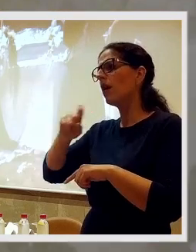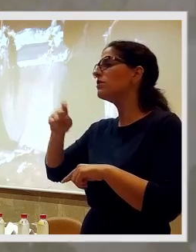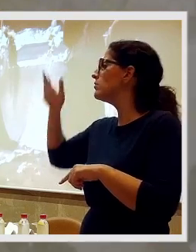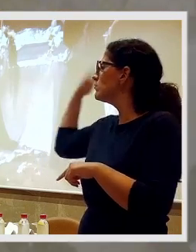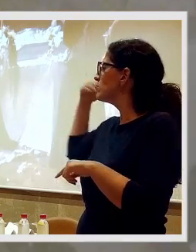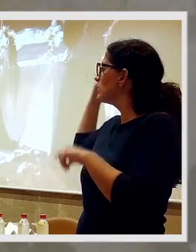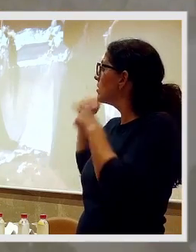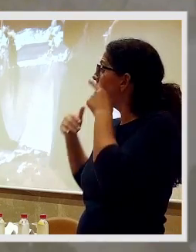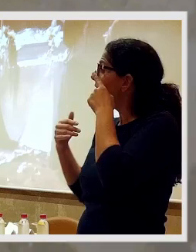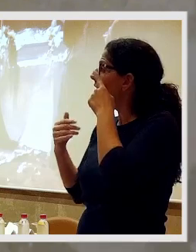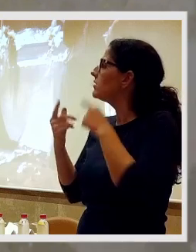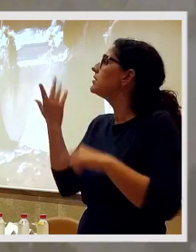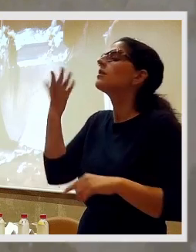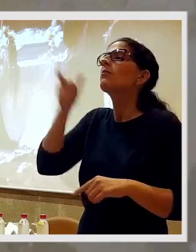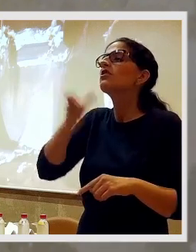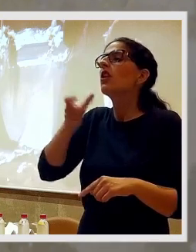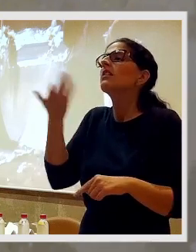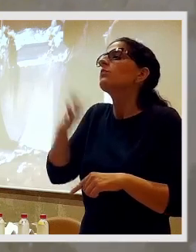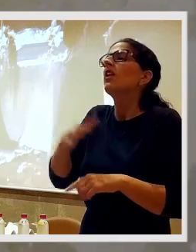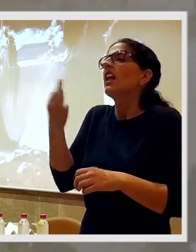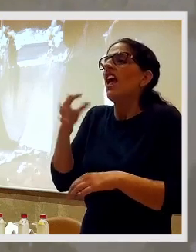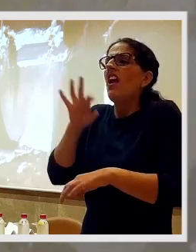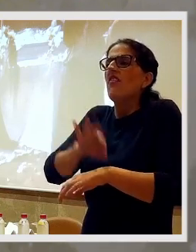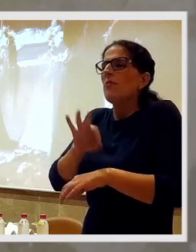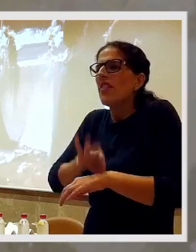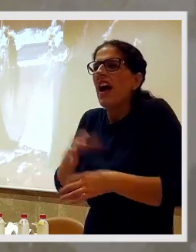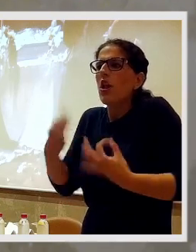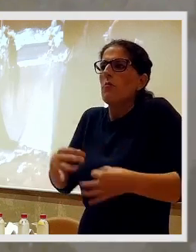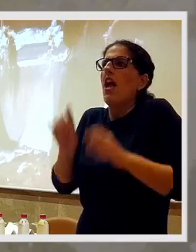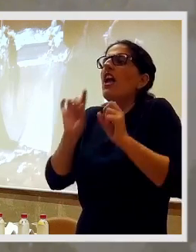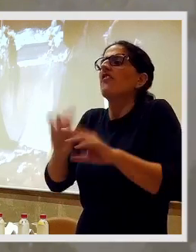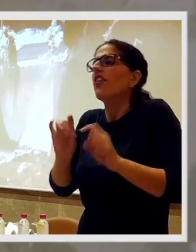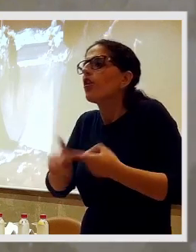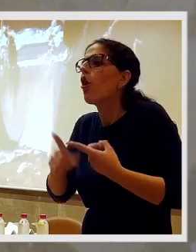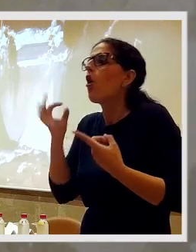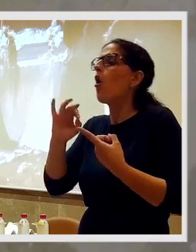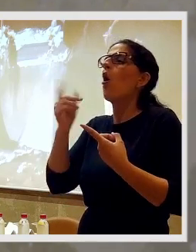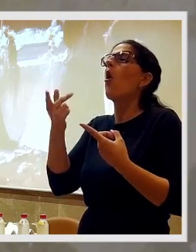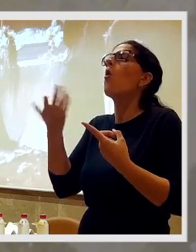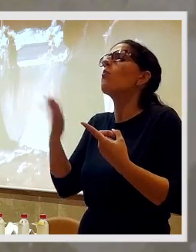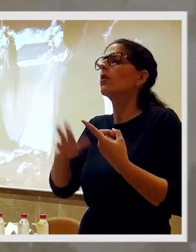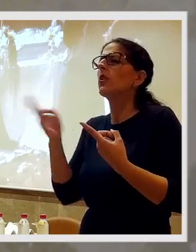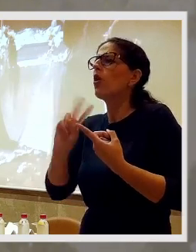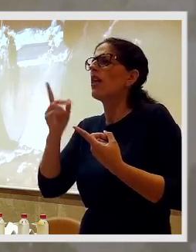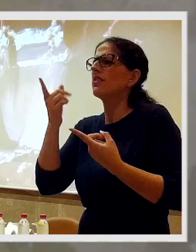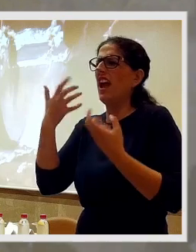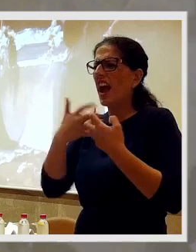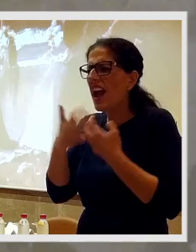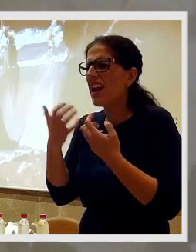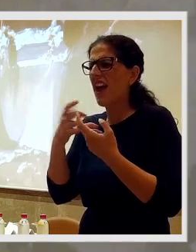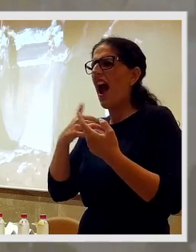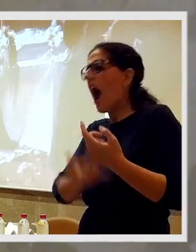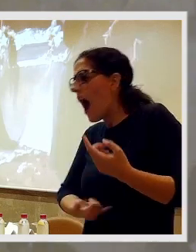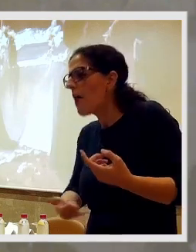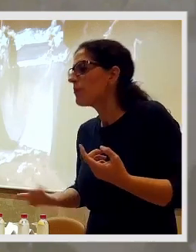años la especie humana se muere fundamentalmente de eso, de infecciones, de muertes violentas, de hambre, y hace